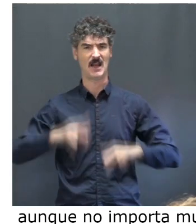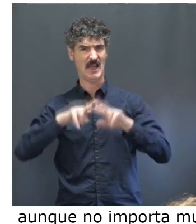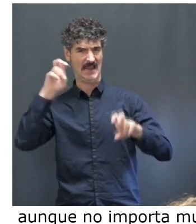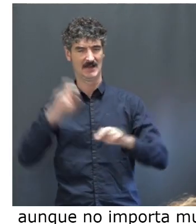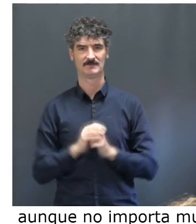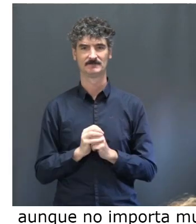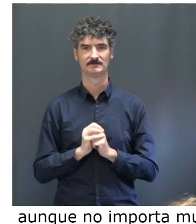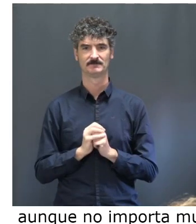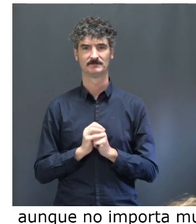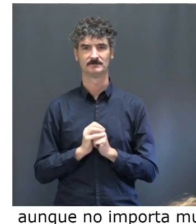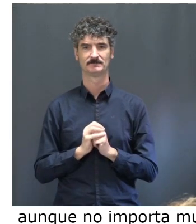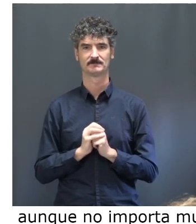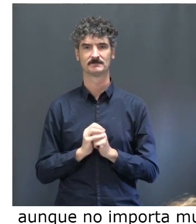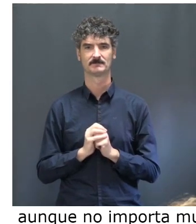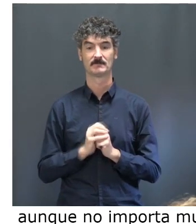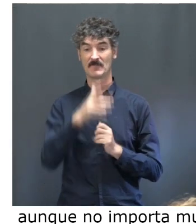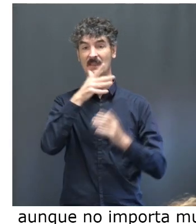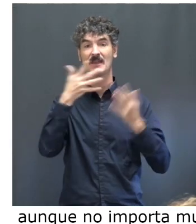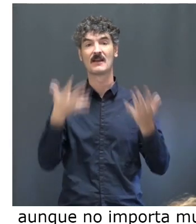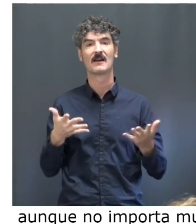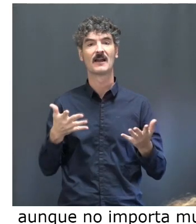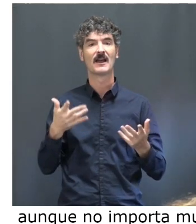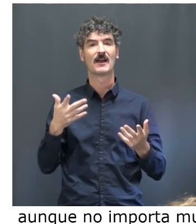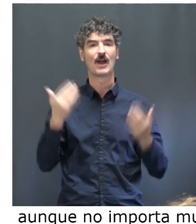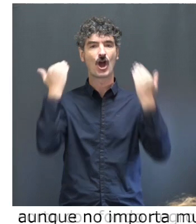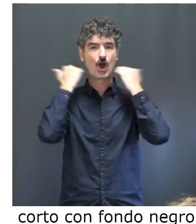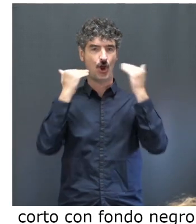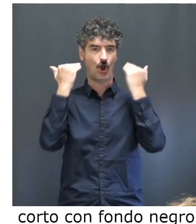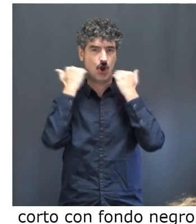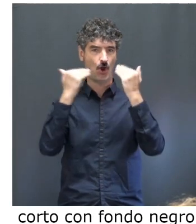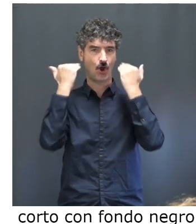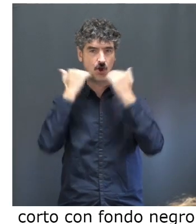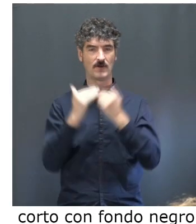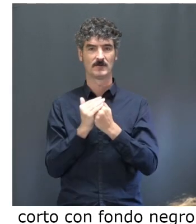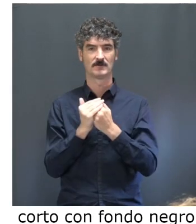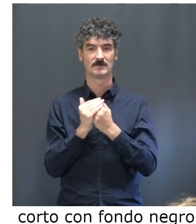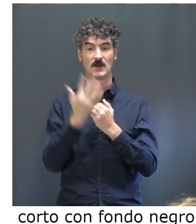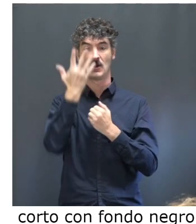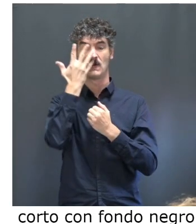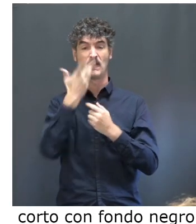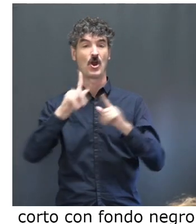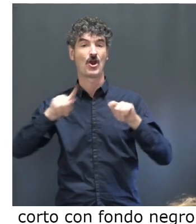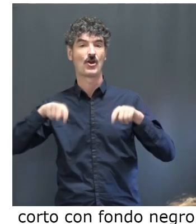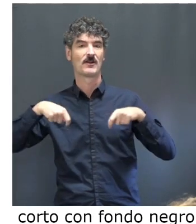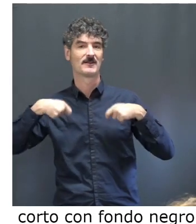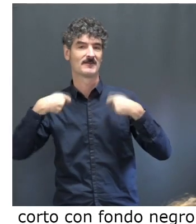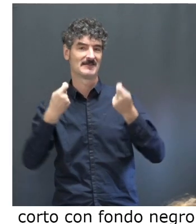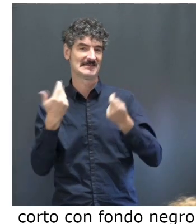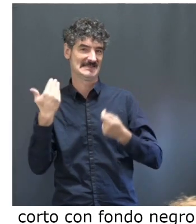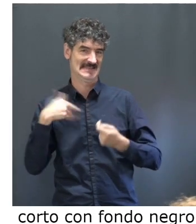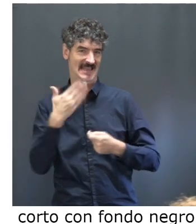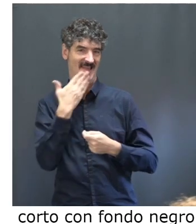Actualmente llevo el pelo corto, de de mi color natural, que ya estamos en